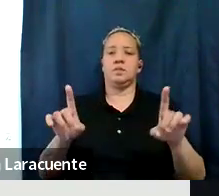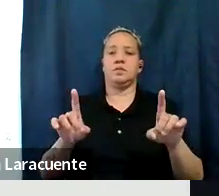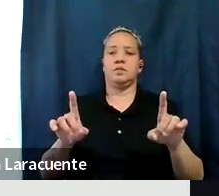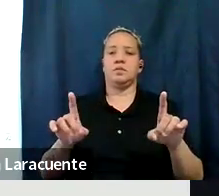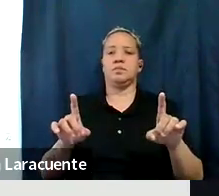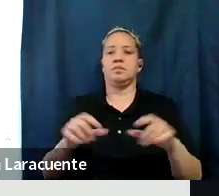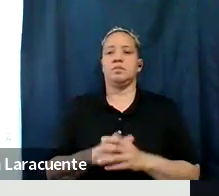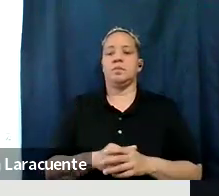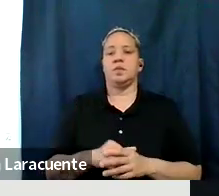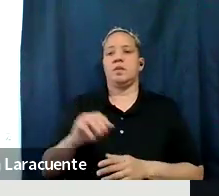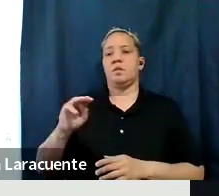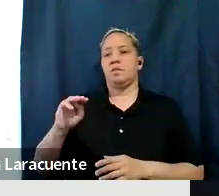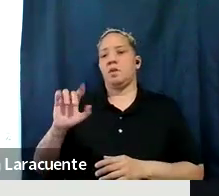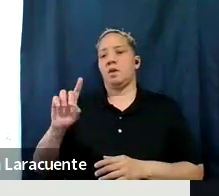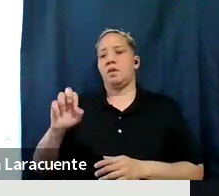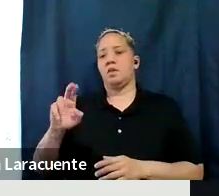General de Madrid y